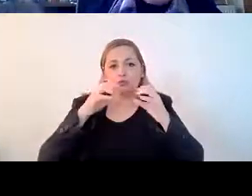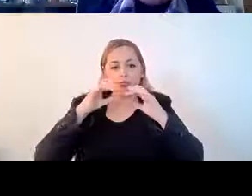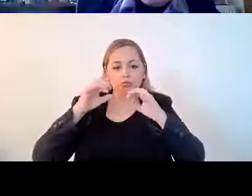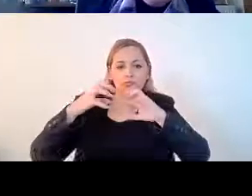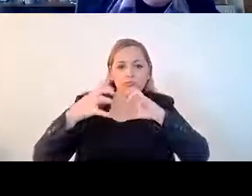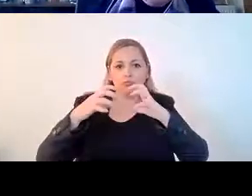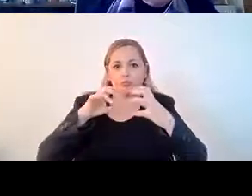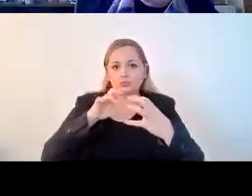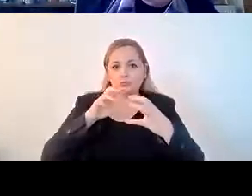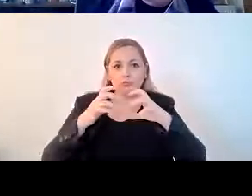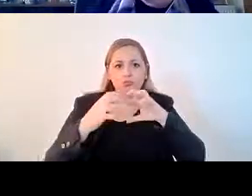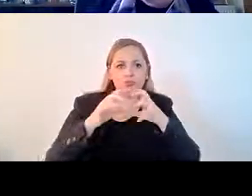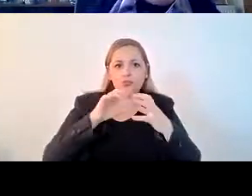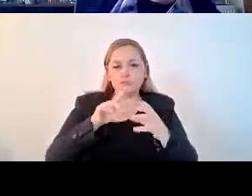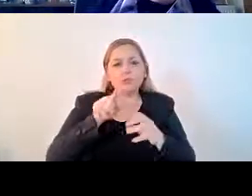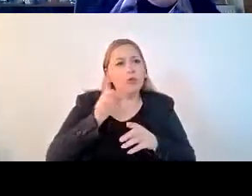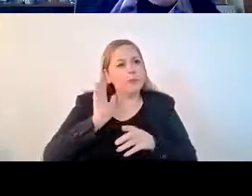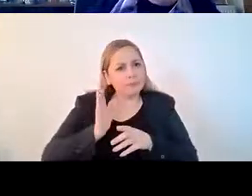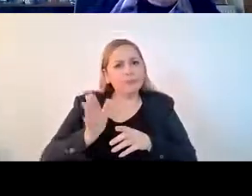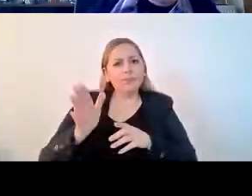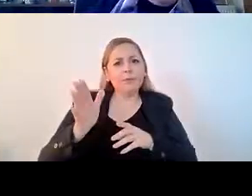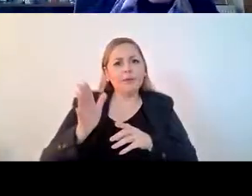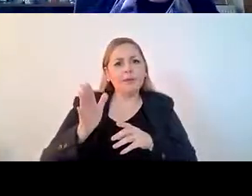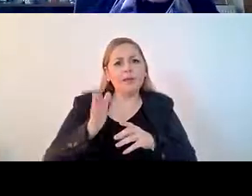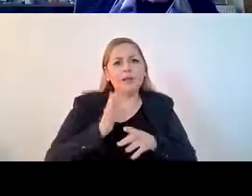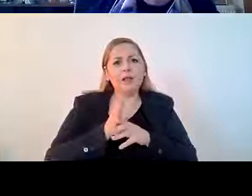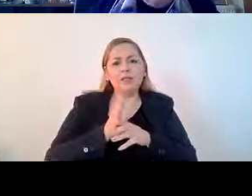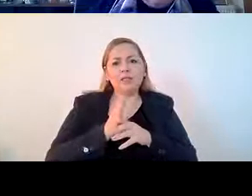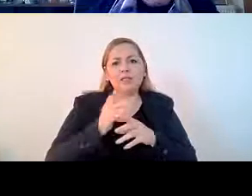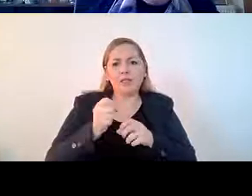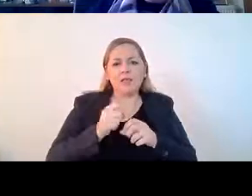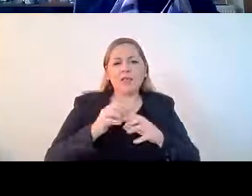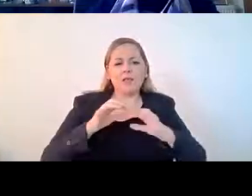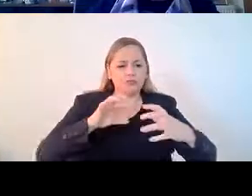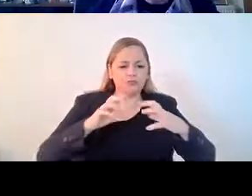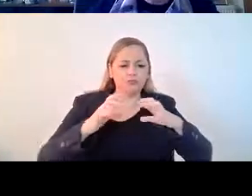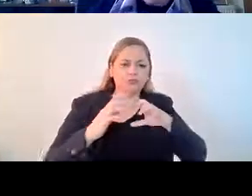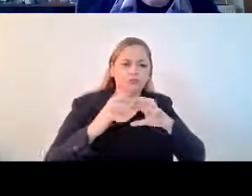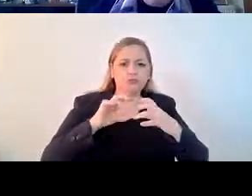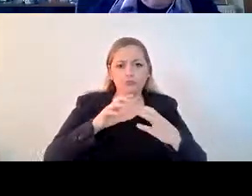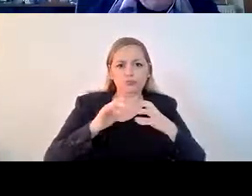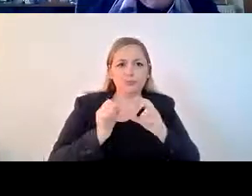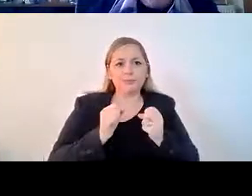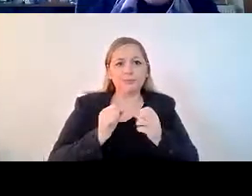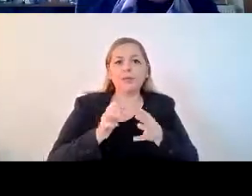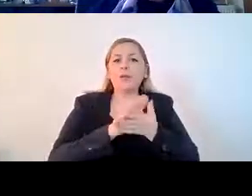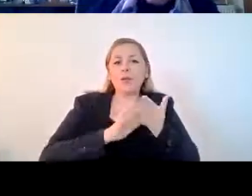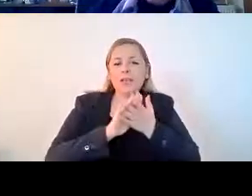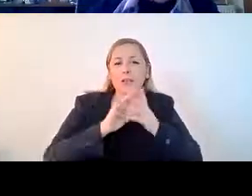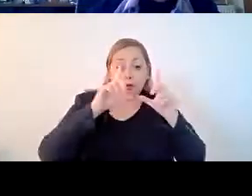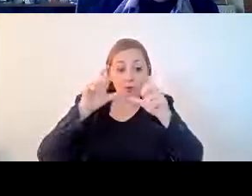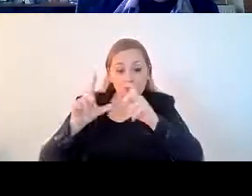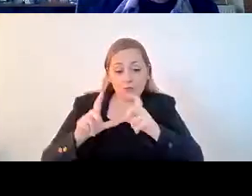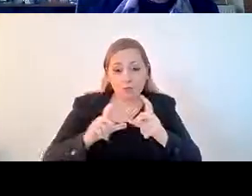el que están permanentemente su rasgo fundamental es la hiperactividad. Los resultados de las neuroimágenes no son